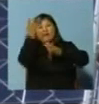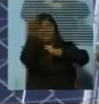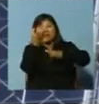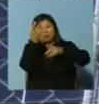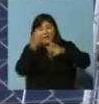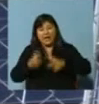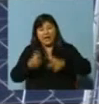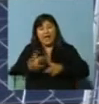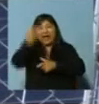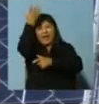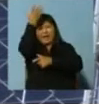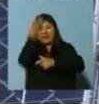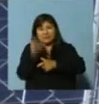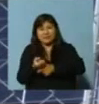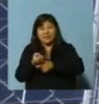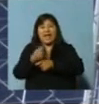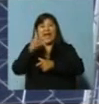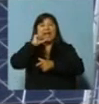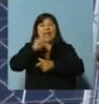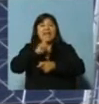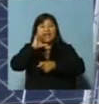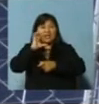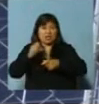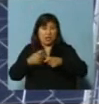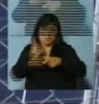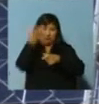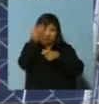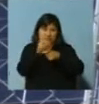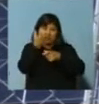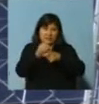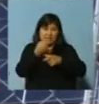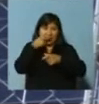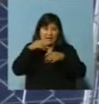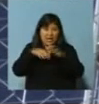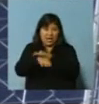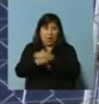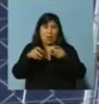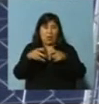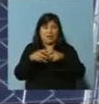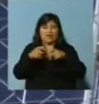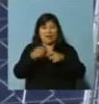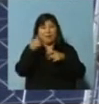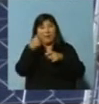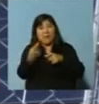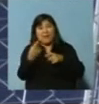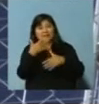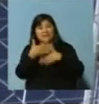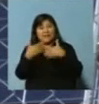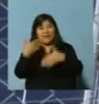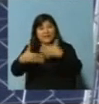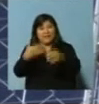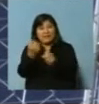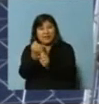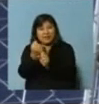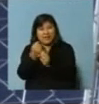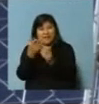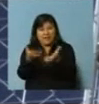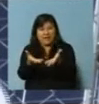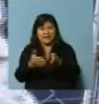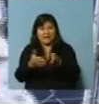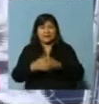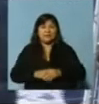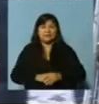Ahí está el litio y los paneles solares, cómo trabajan juntos.